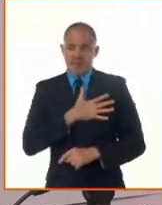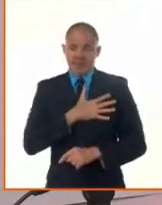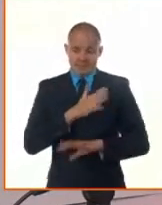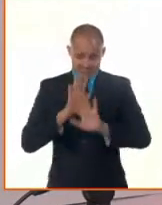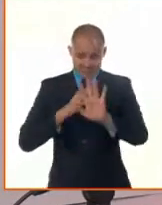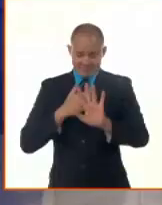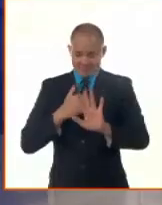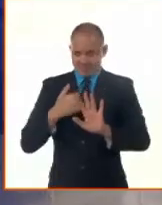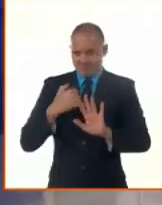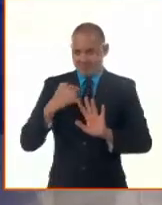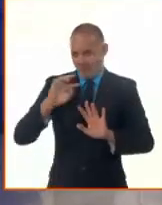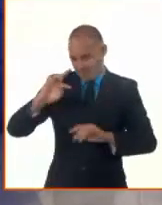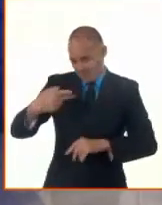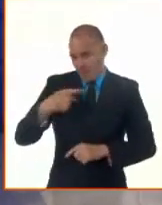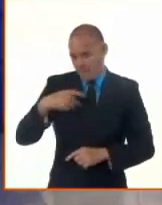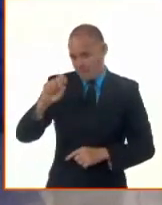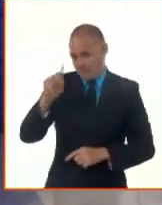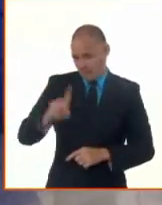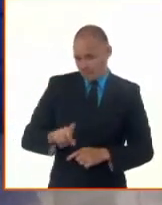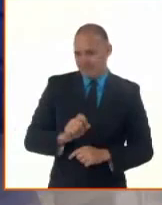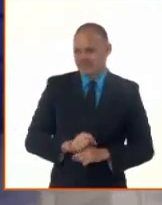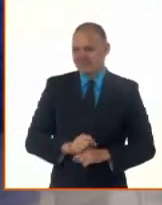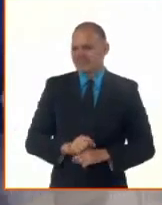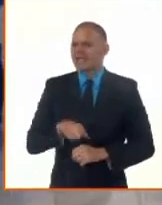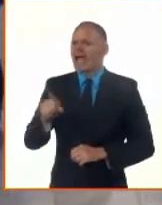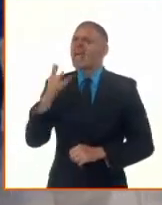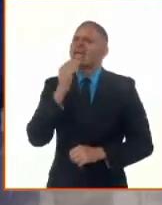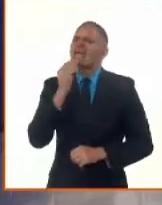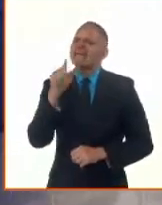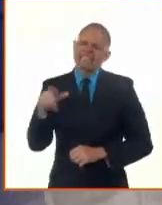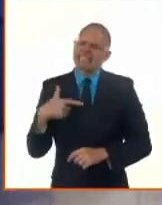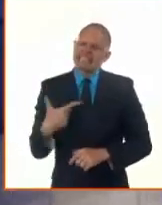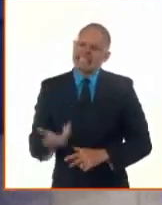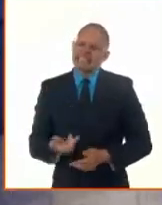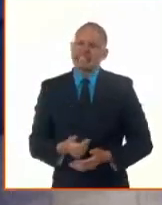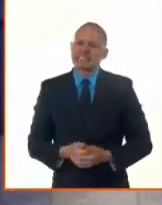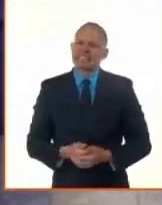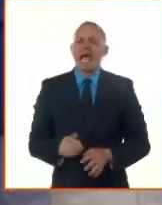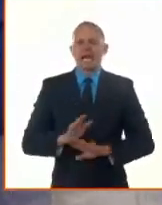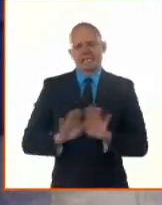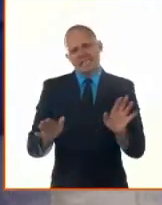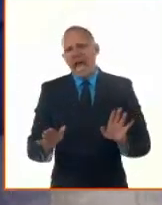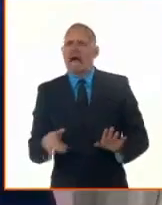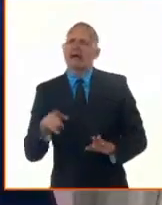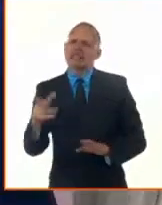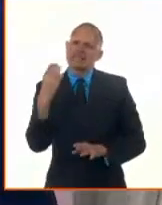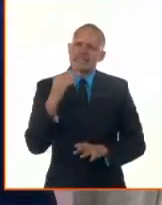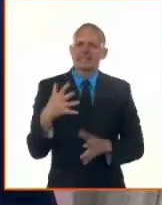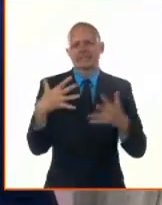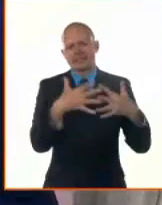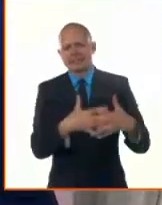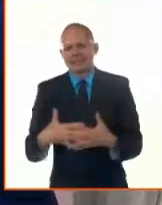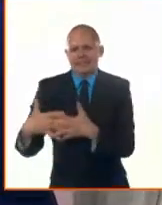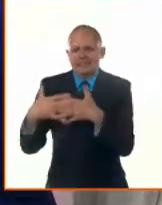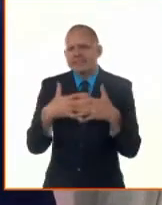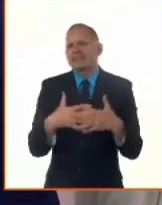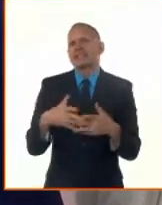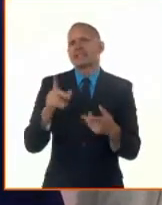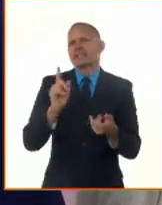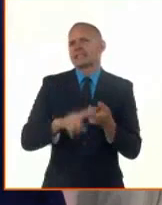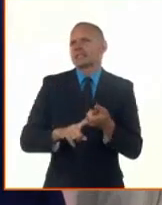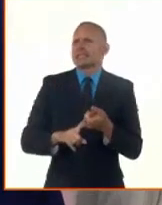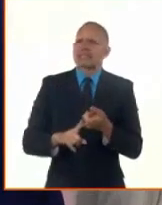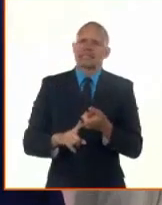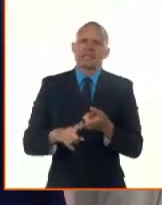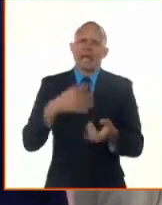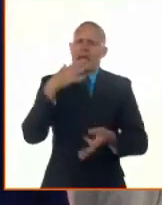Bueno mira para ver cómo queda Israel hay que tener en cuenta Estados Unidos disposición los riesgos que hay para el dólar